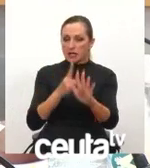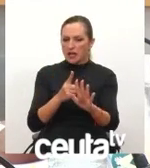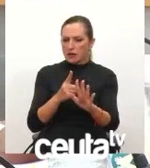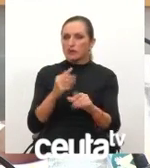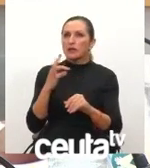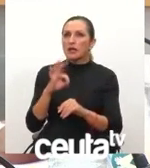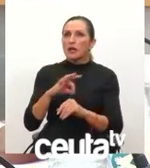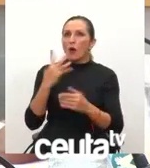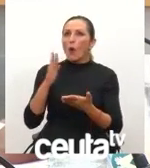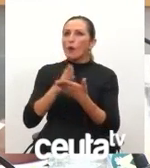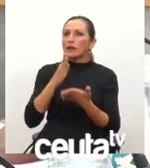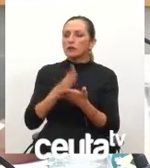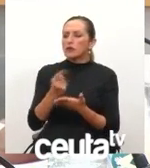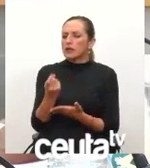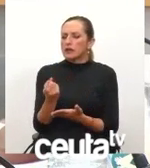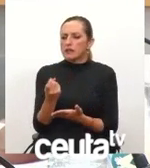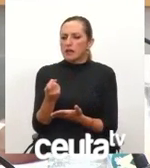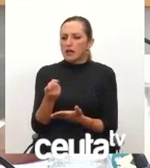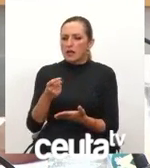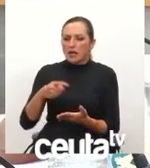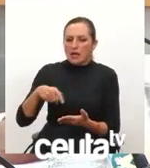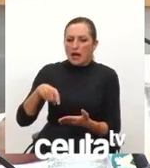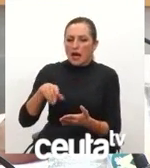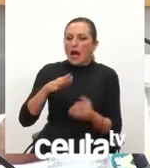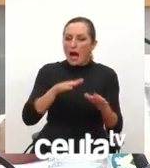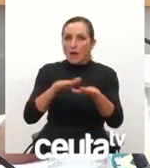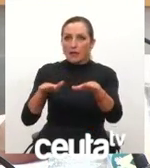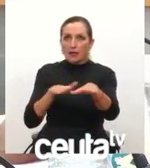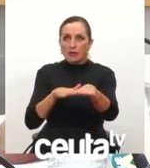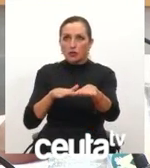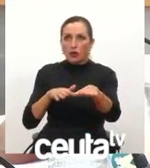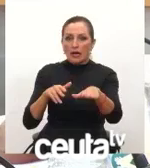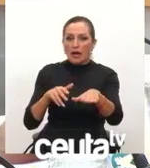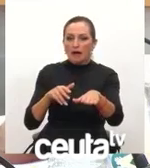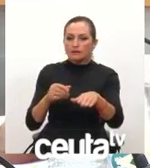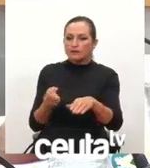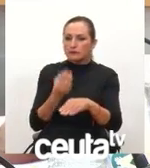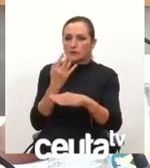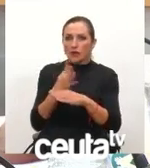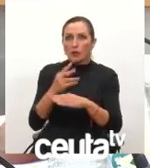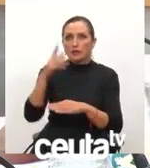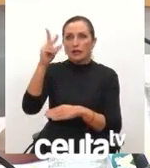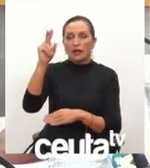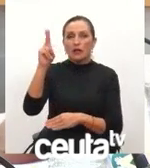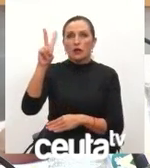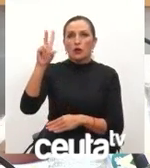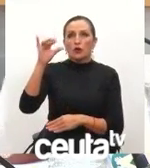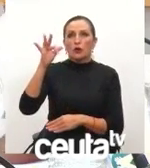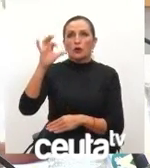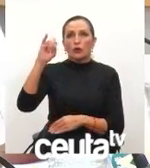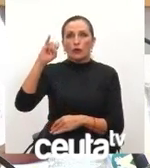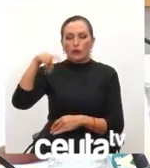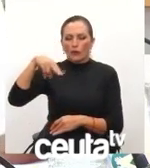esas necesidades de aparcamiento en el ámbito de Huerta Rufino, en el que por aquel entonces ya se manifestaban las carencias